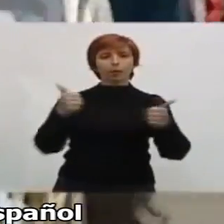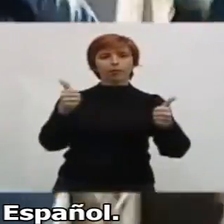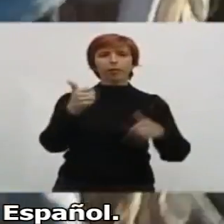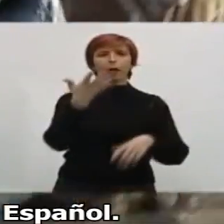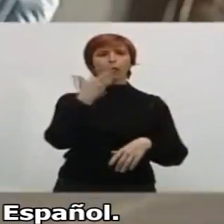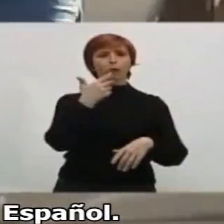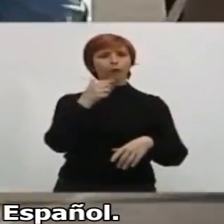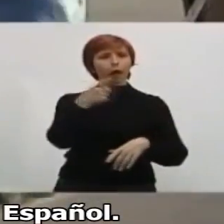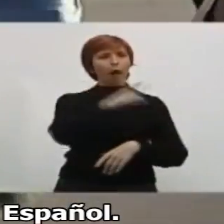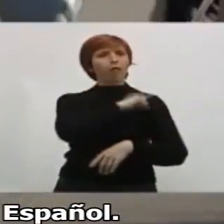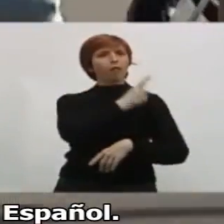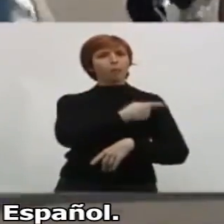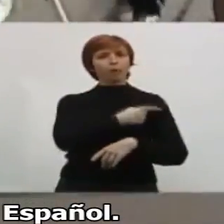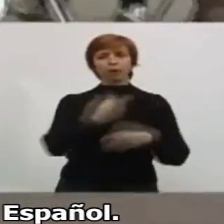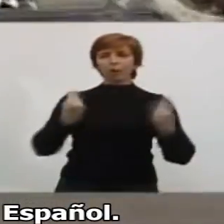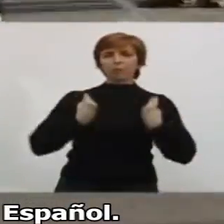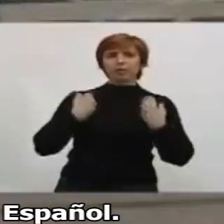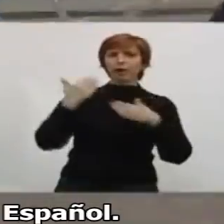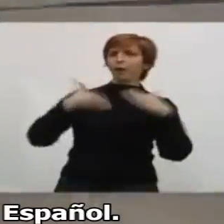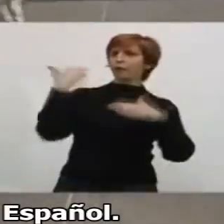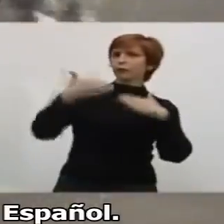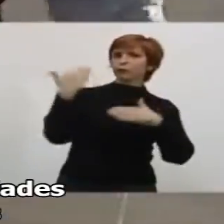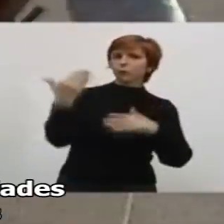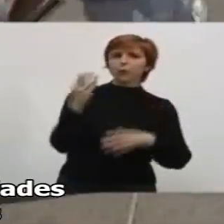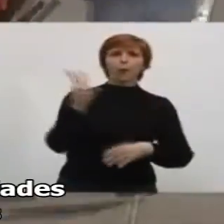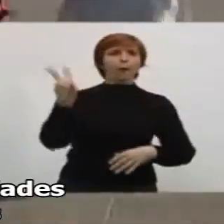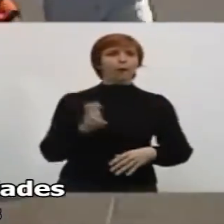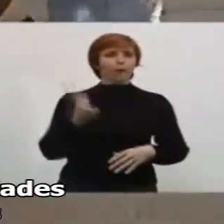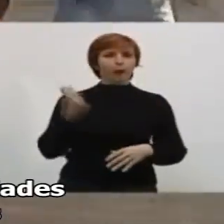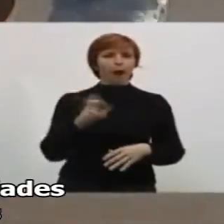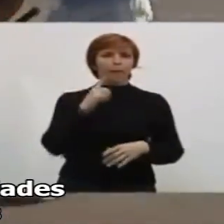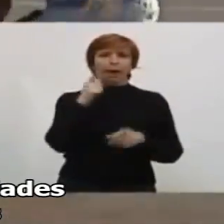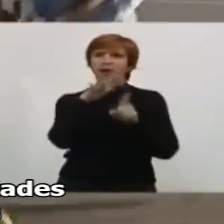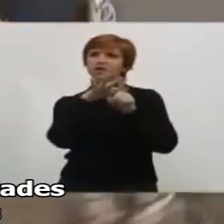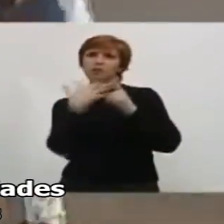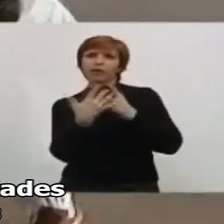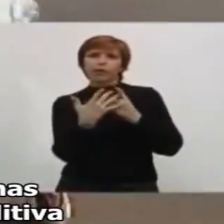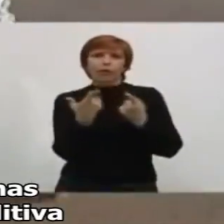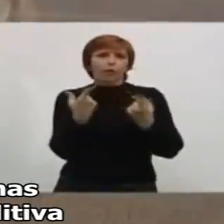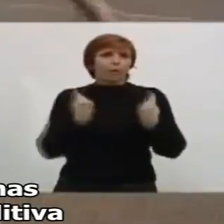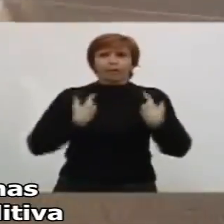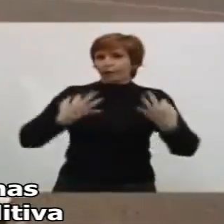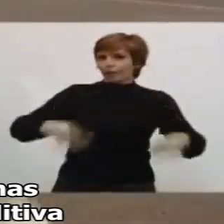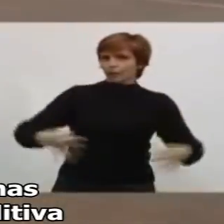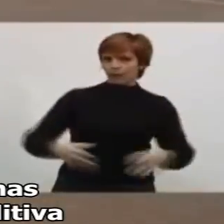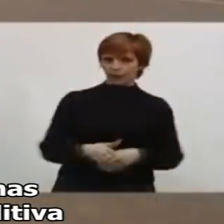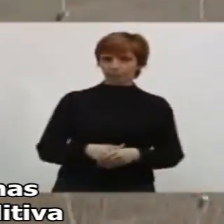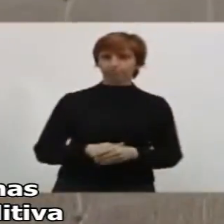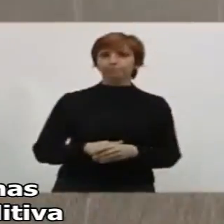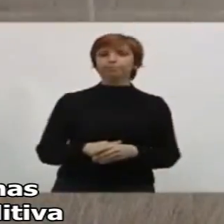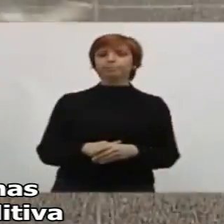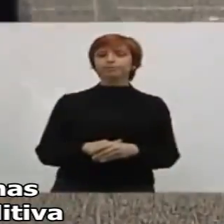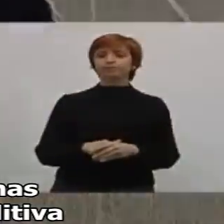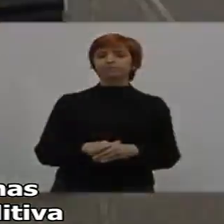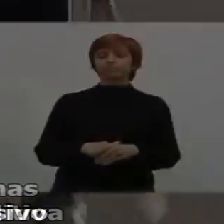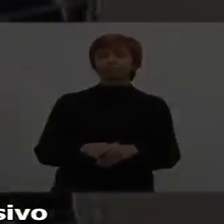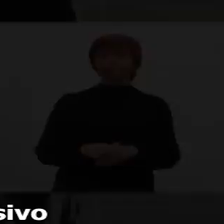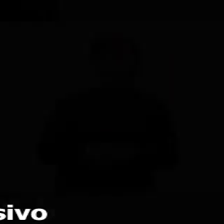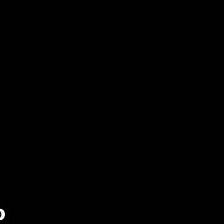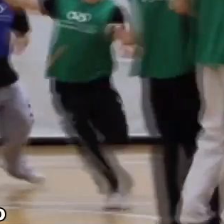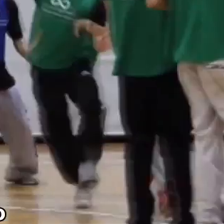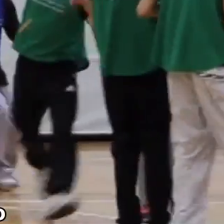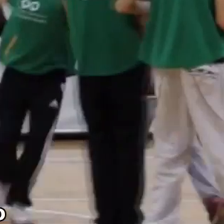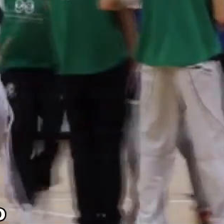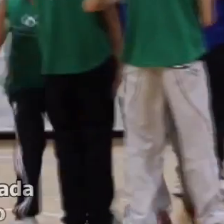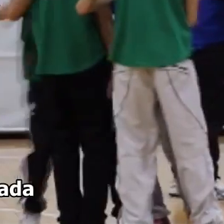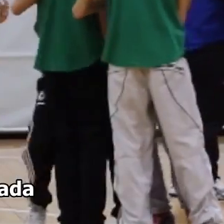Olímpico Español y del Comité Paralímpico Español. La práctica de actividades físico-deportivas orientadas a personas con discapacidad auditiva en